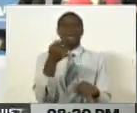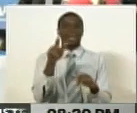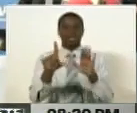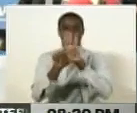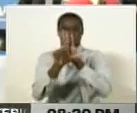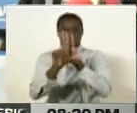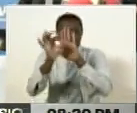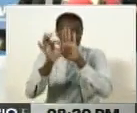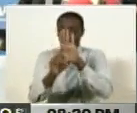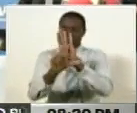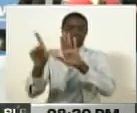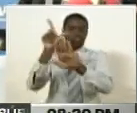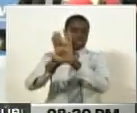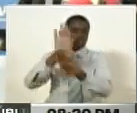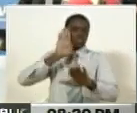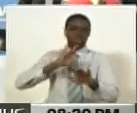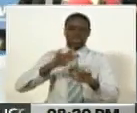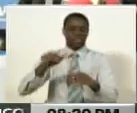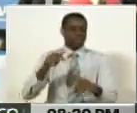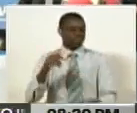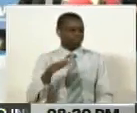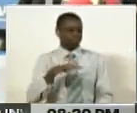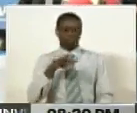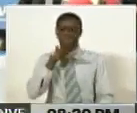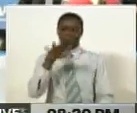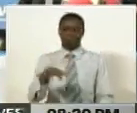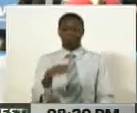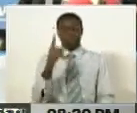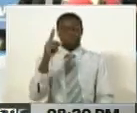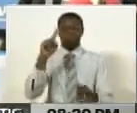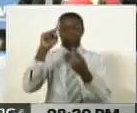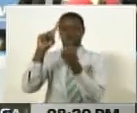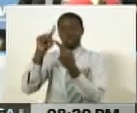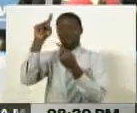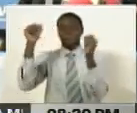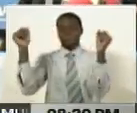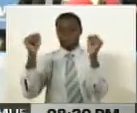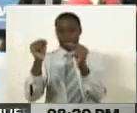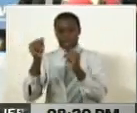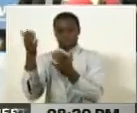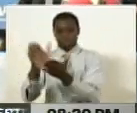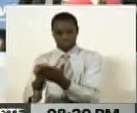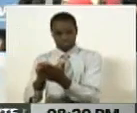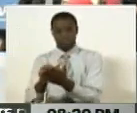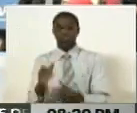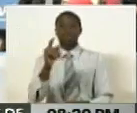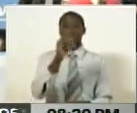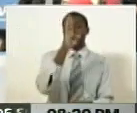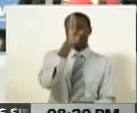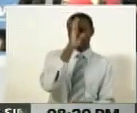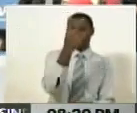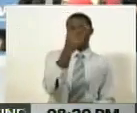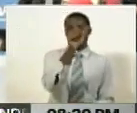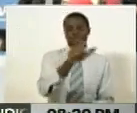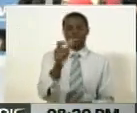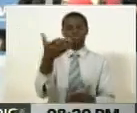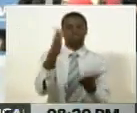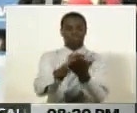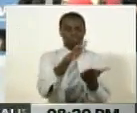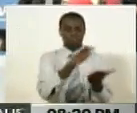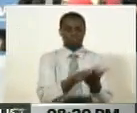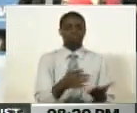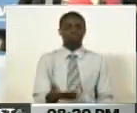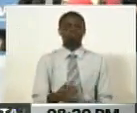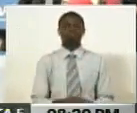totalmente reprochable. Uno en el estado Mérida, dos en el estado Barinas. Desde primera